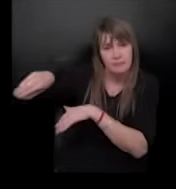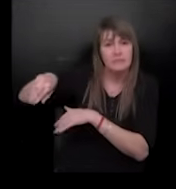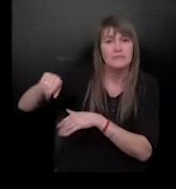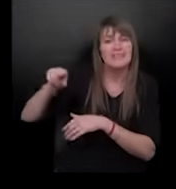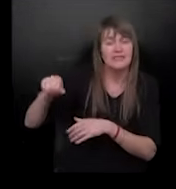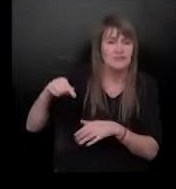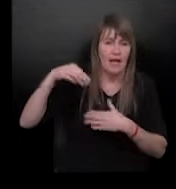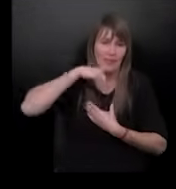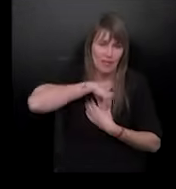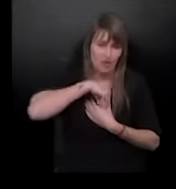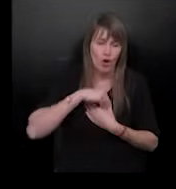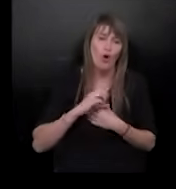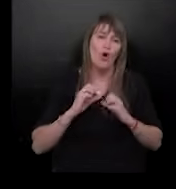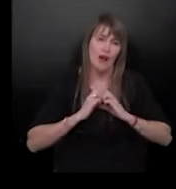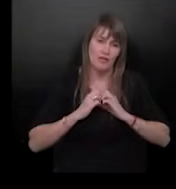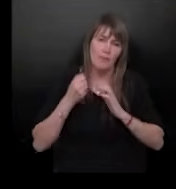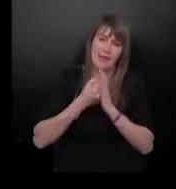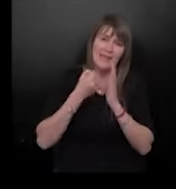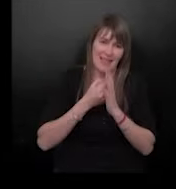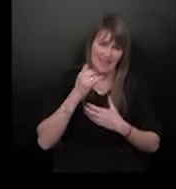en lo más profundo de nuestros corazones para siempre.